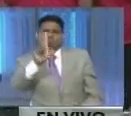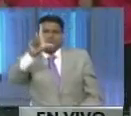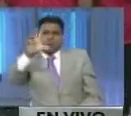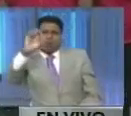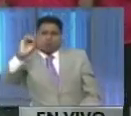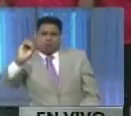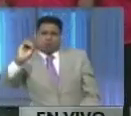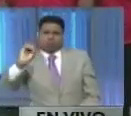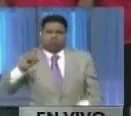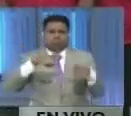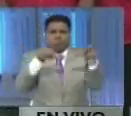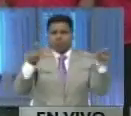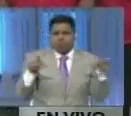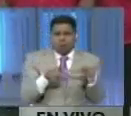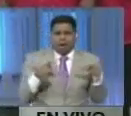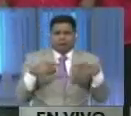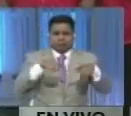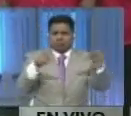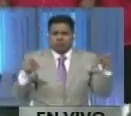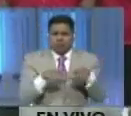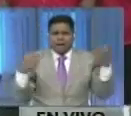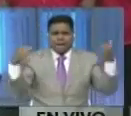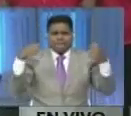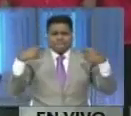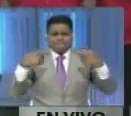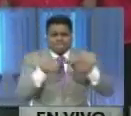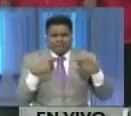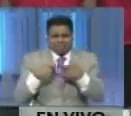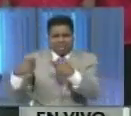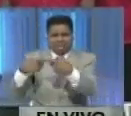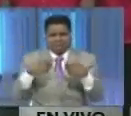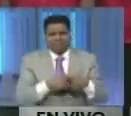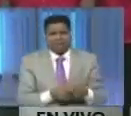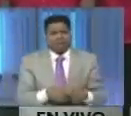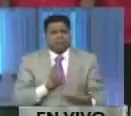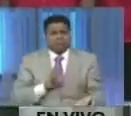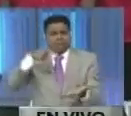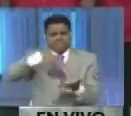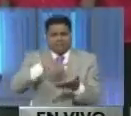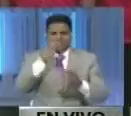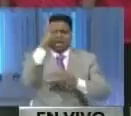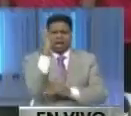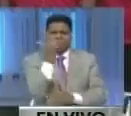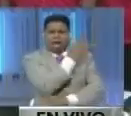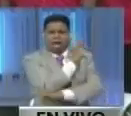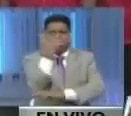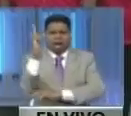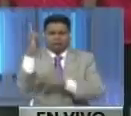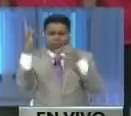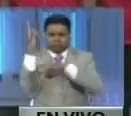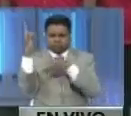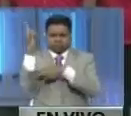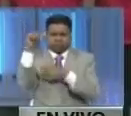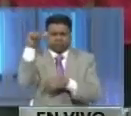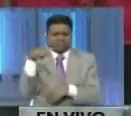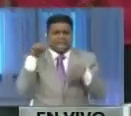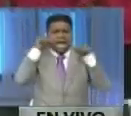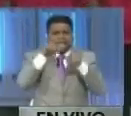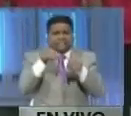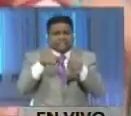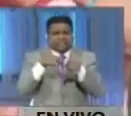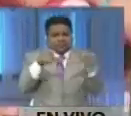batalla. Váyase hasta allá. Y párese al frente. Y ahí estuvo Bolívar combatiendo.